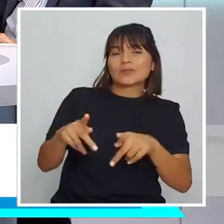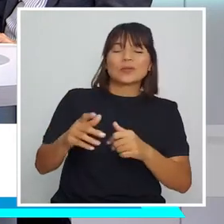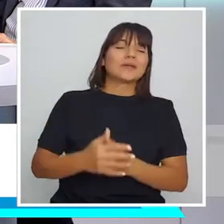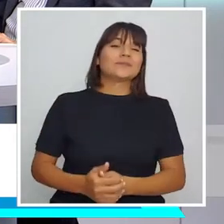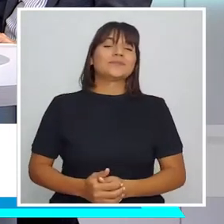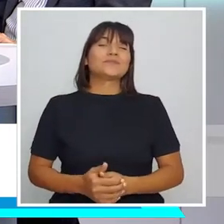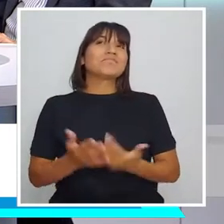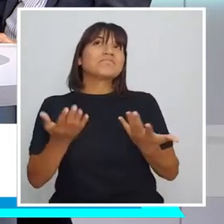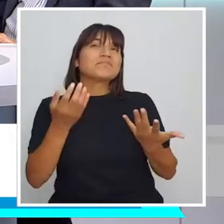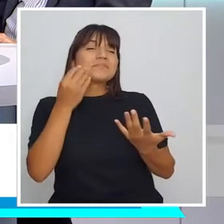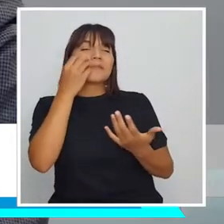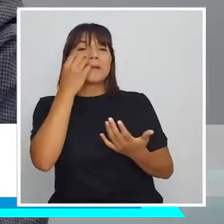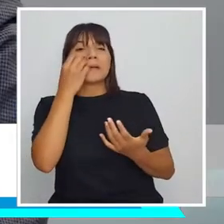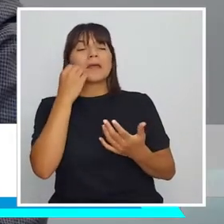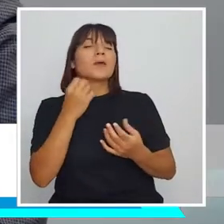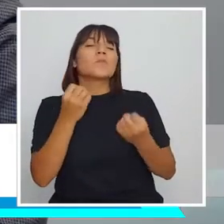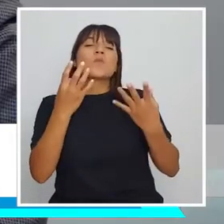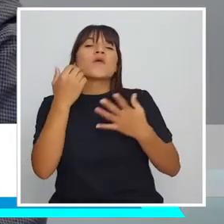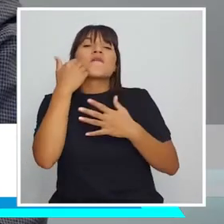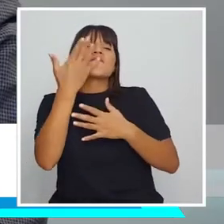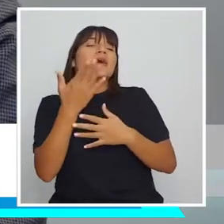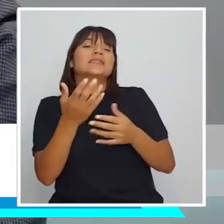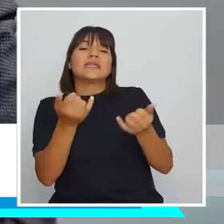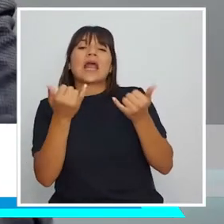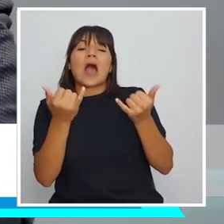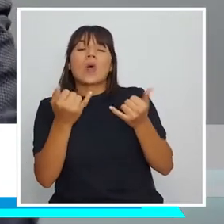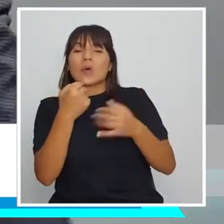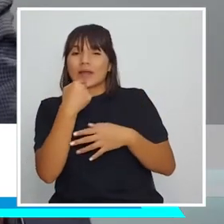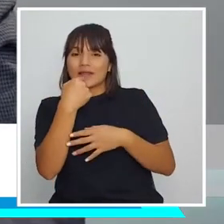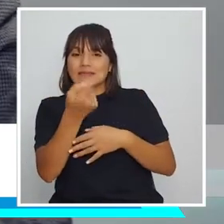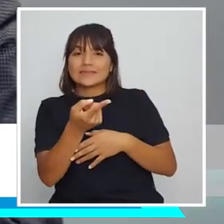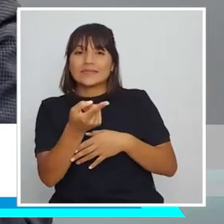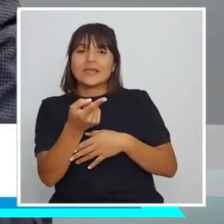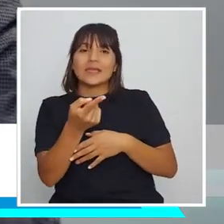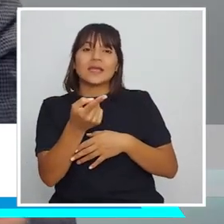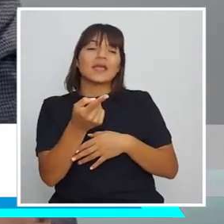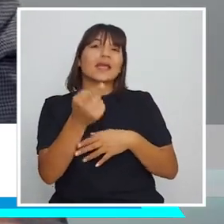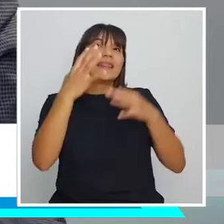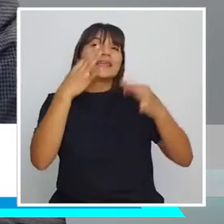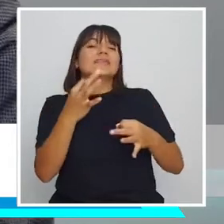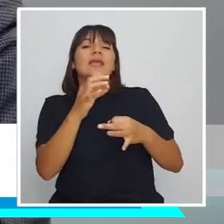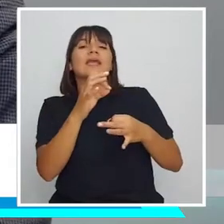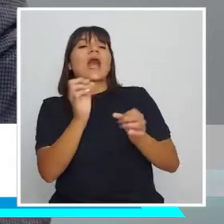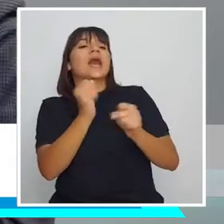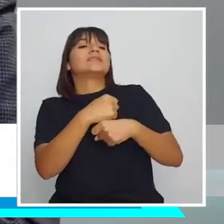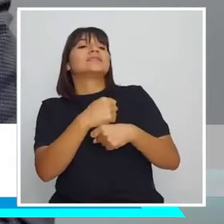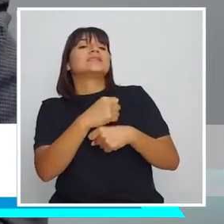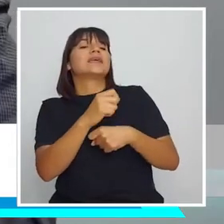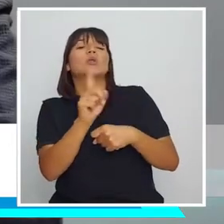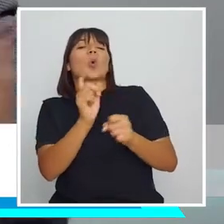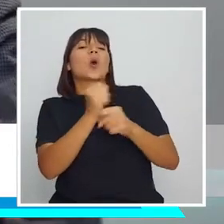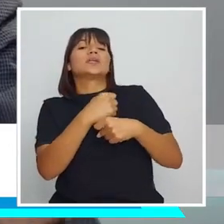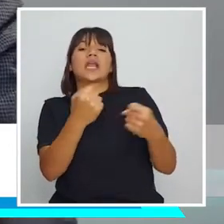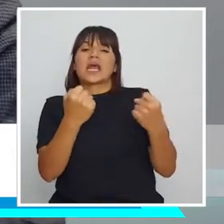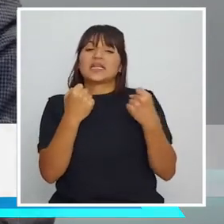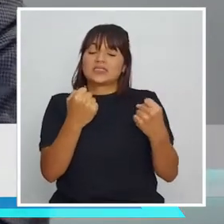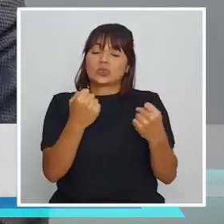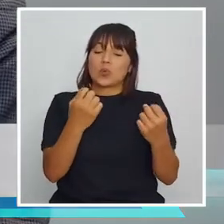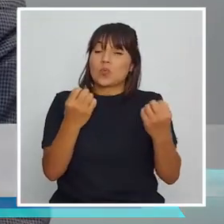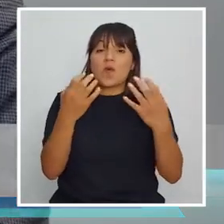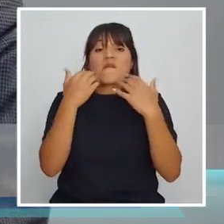Es muy fácil hoy en día decir no hacer ejercicio, no hago ejercicio. Y es muy fácil decir no ahorro, no se